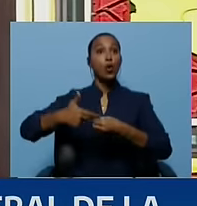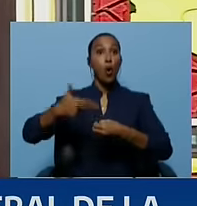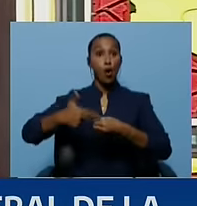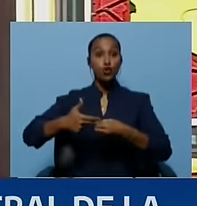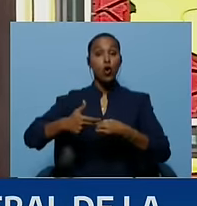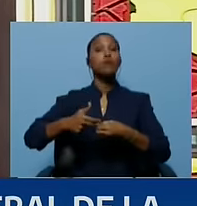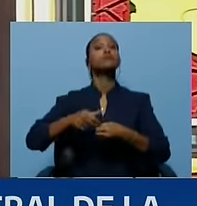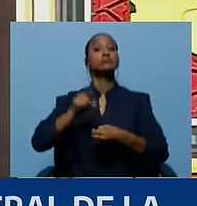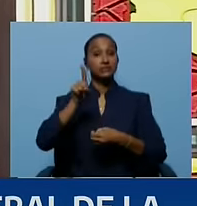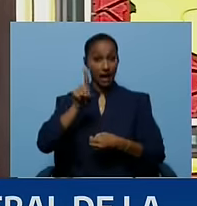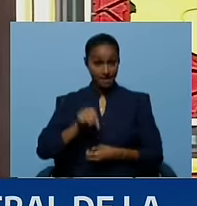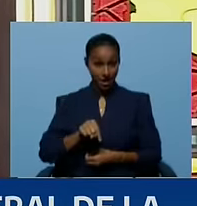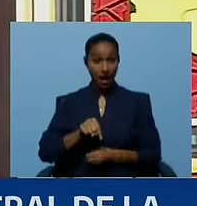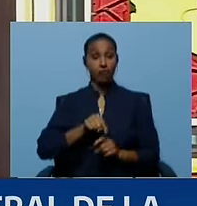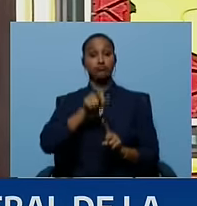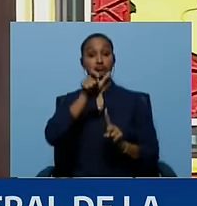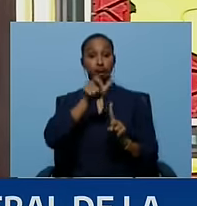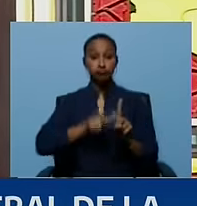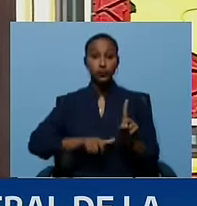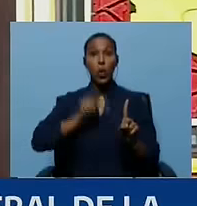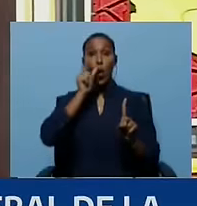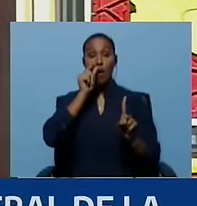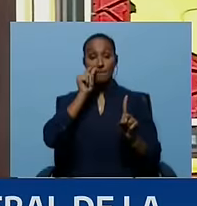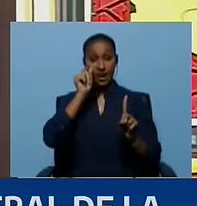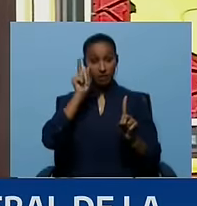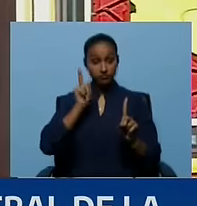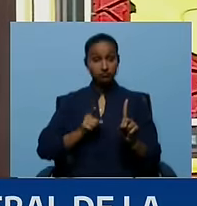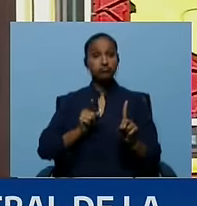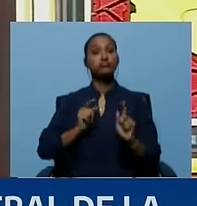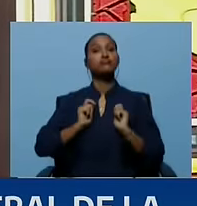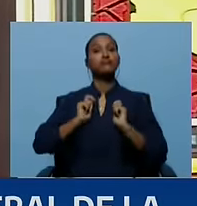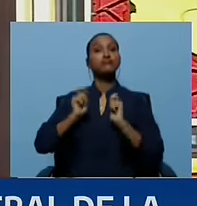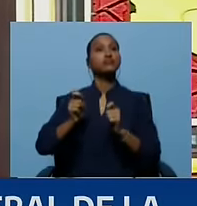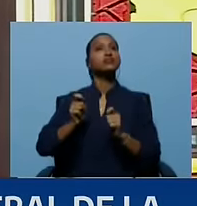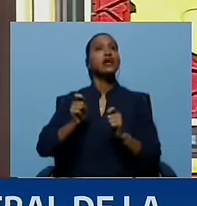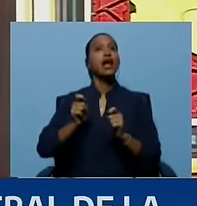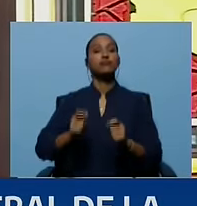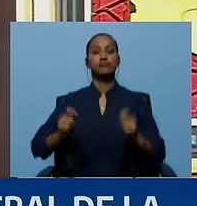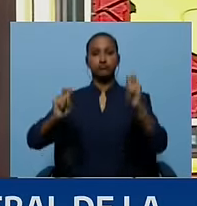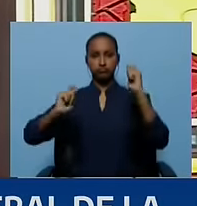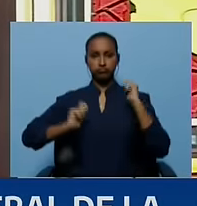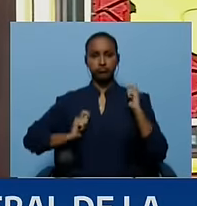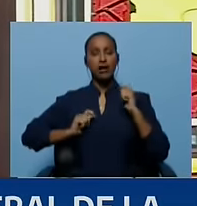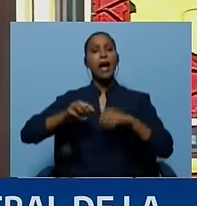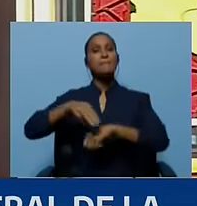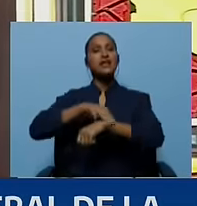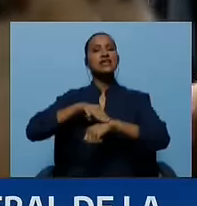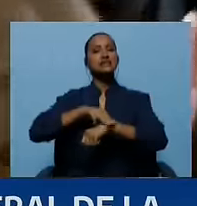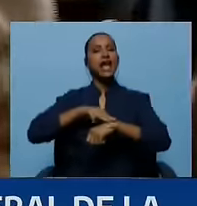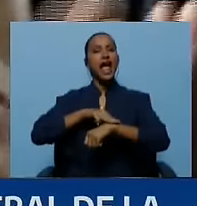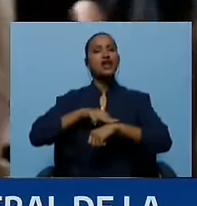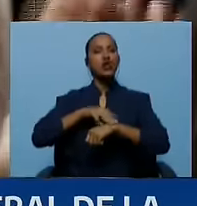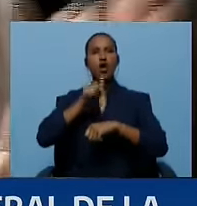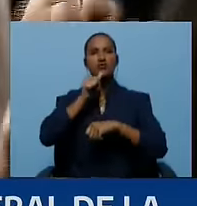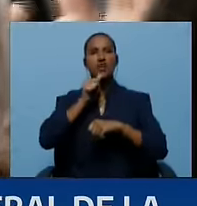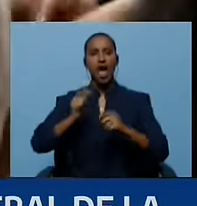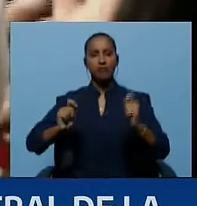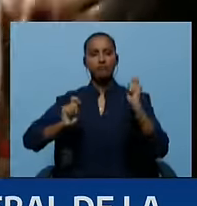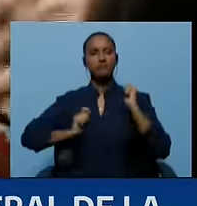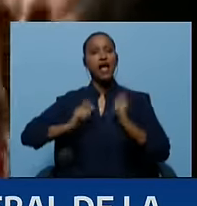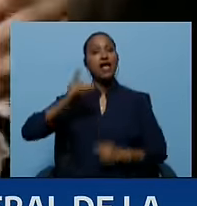que entrega el Ministerio de Finanzas, que Delcy Rodríguez asuma el Ministerio de Petróleo en Venezuela